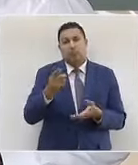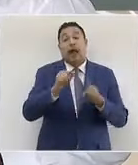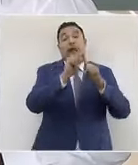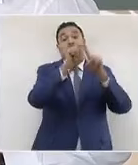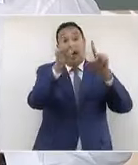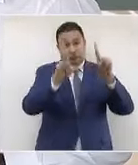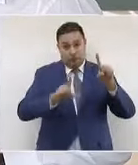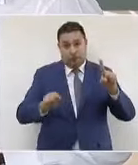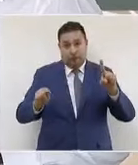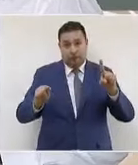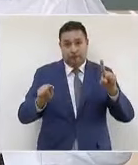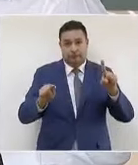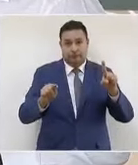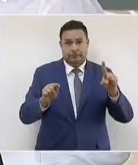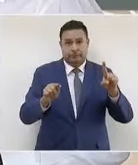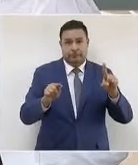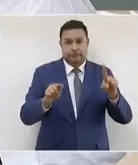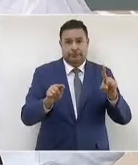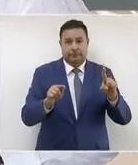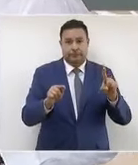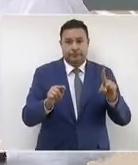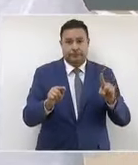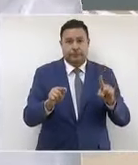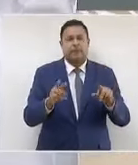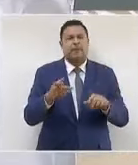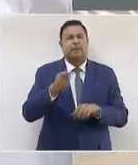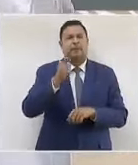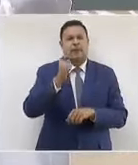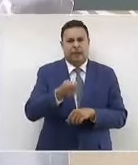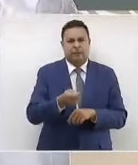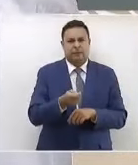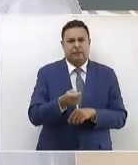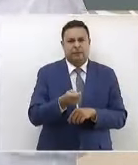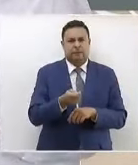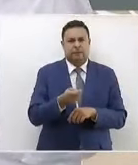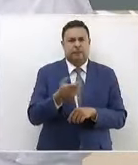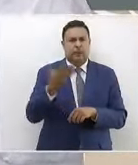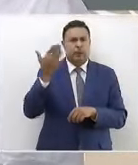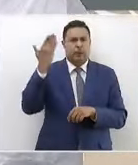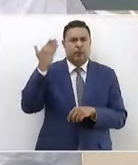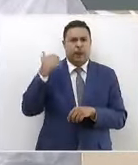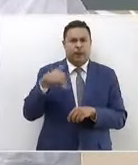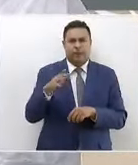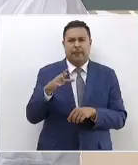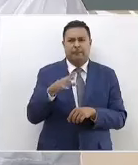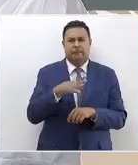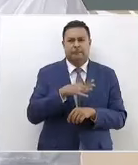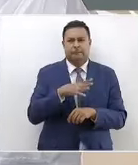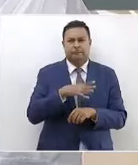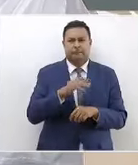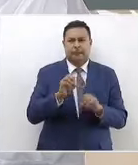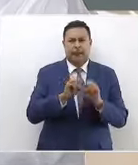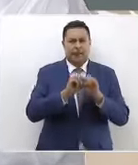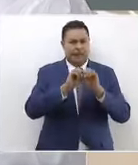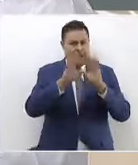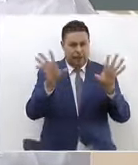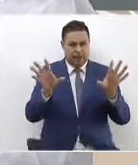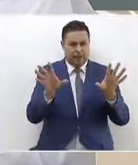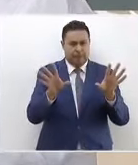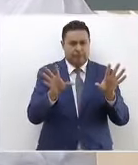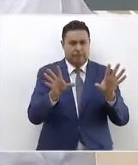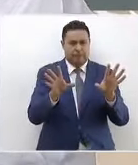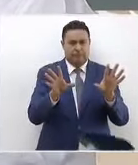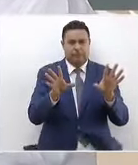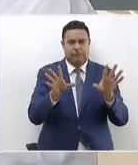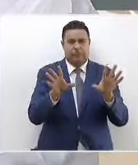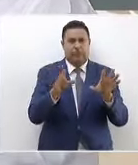nacional. ¿En qué consiste? Básicamente, desde hace mucho tiempo lo tenemos muy claro. Primero, en